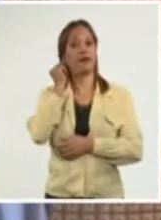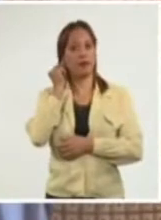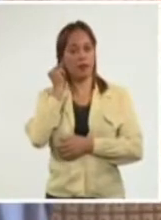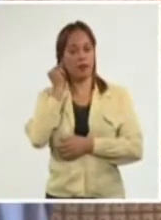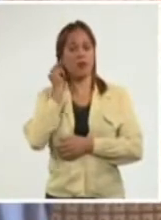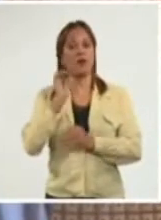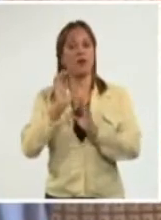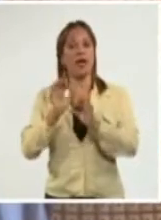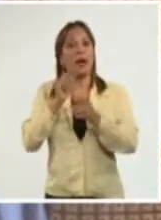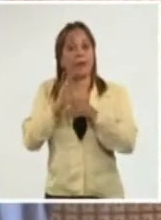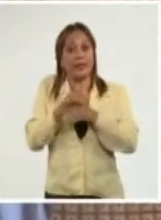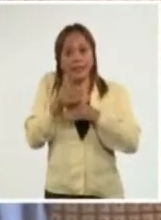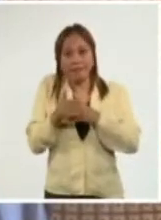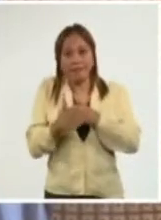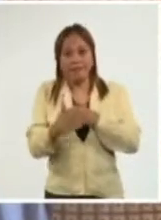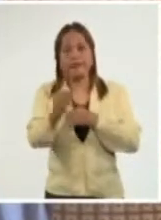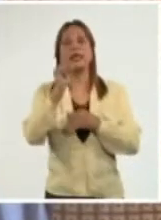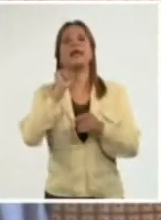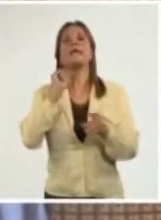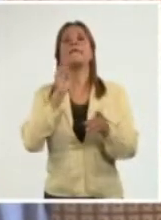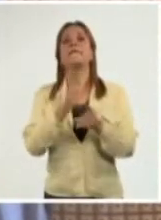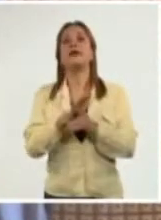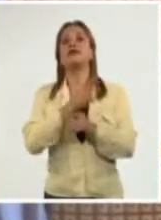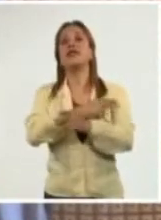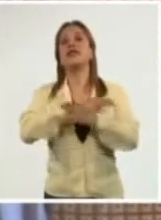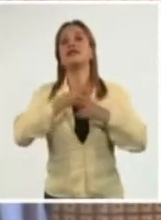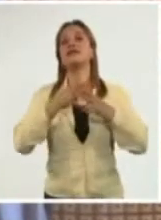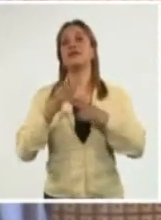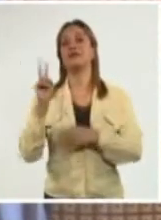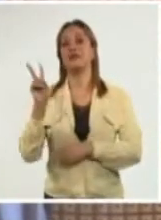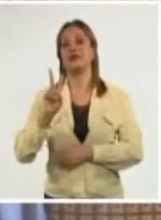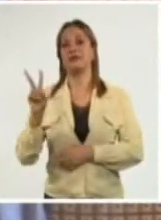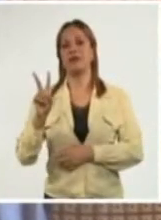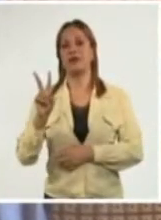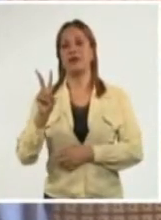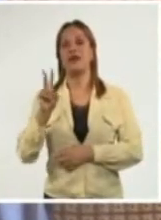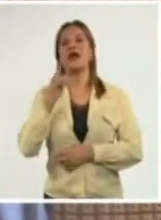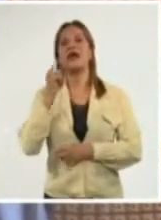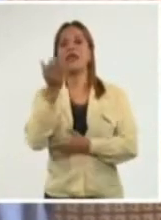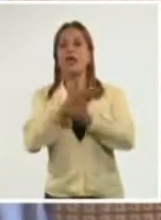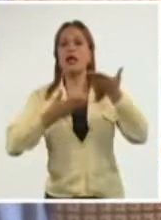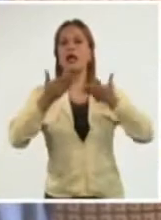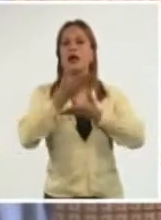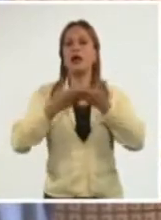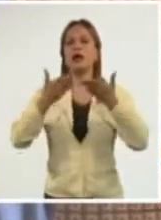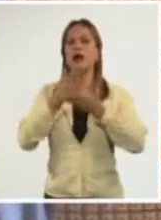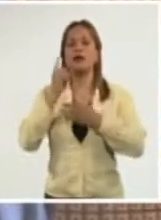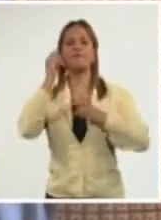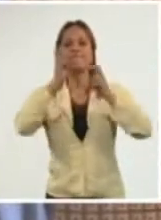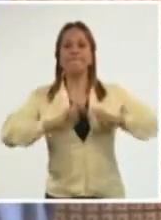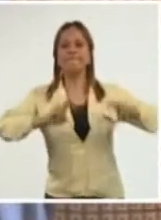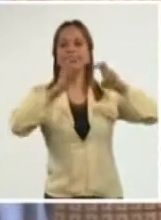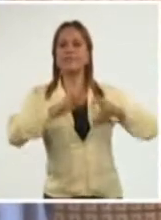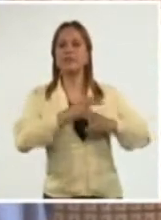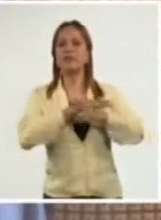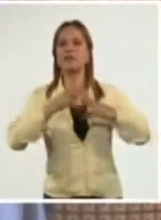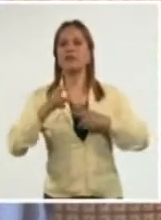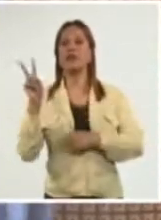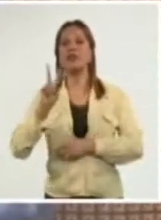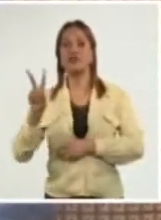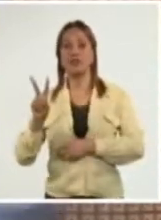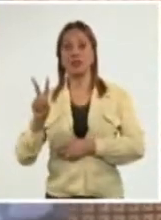febrero comienza a impactar la historia de Venezuela. Él empieza a interactuar con la historia de Venezuela y